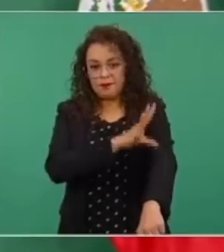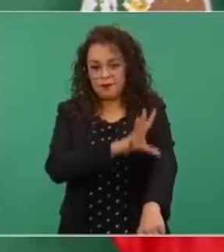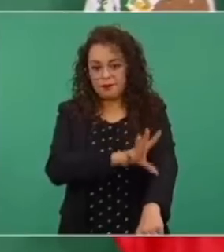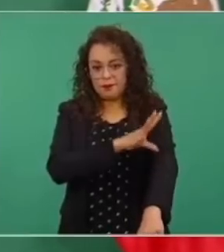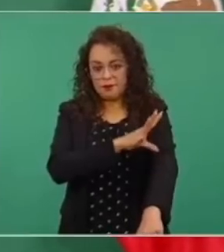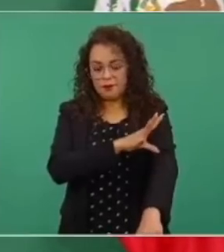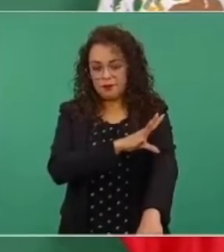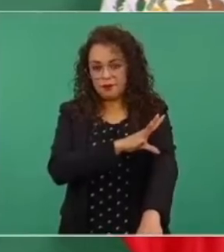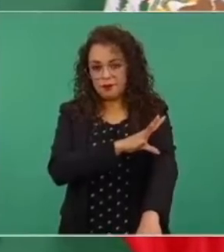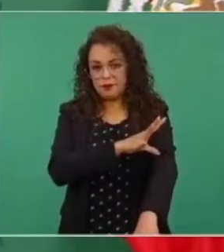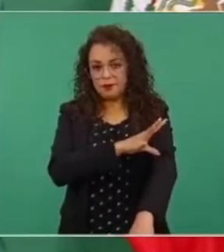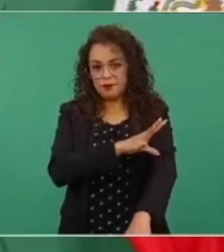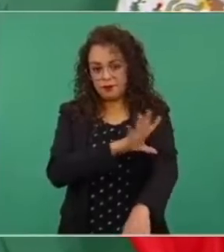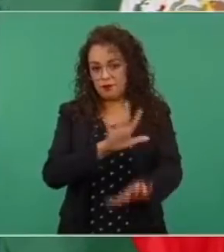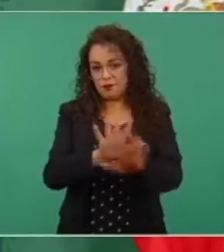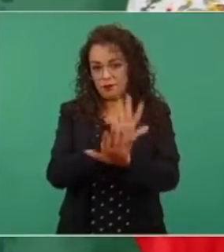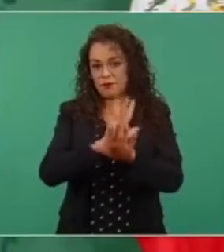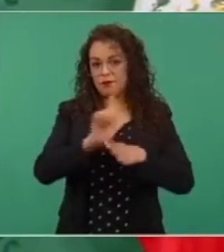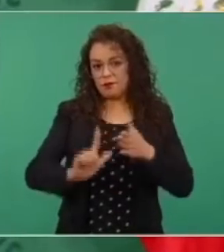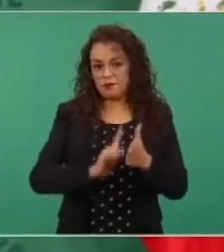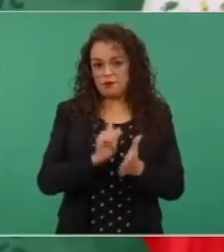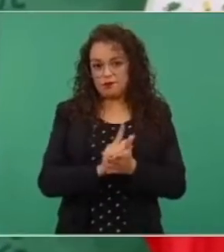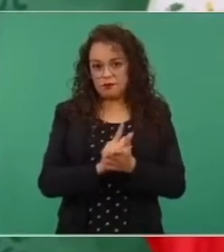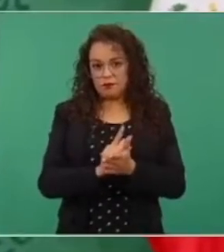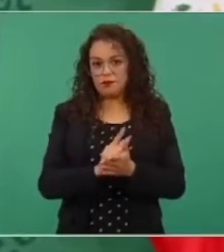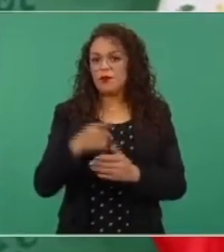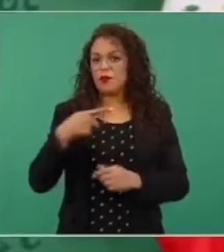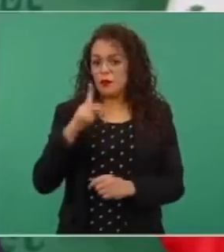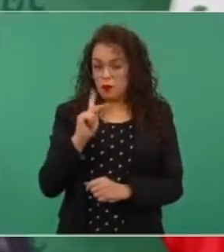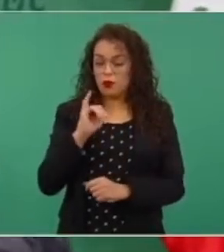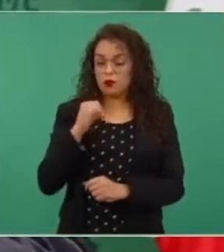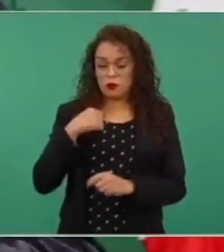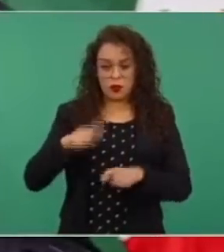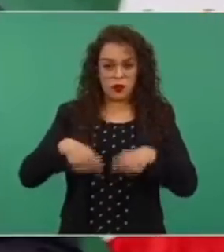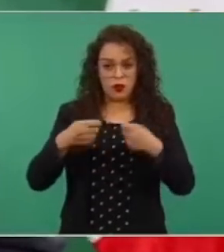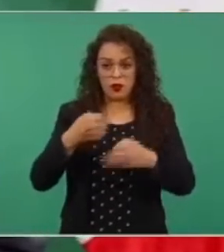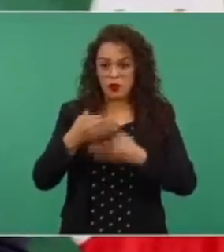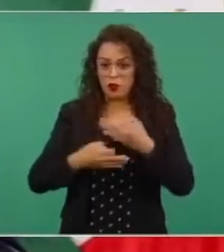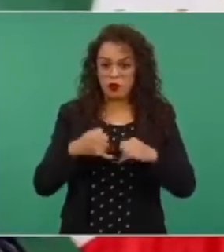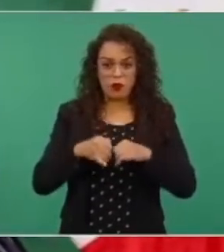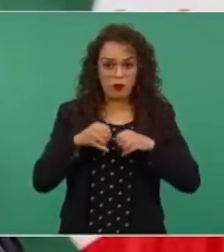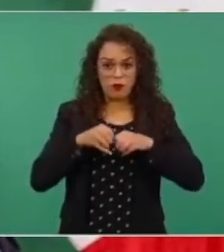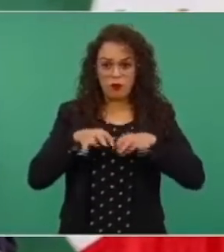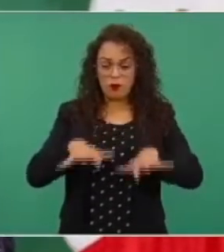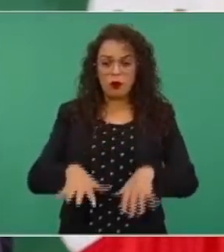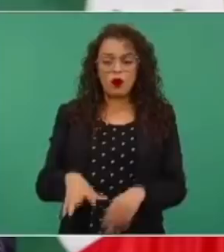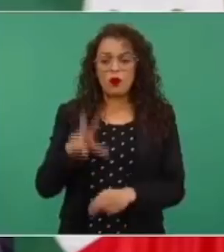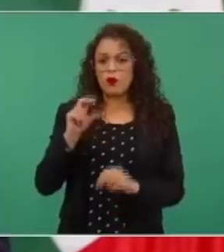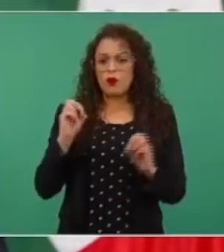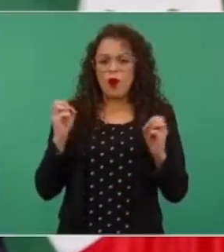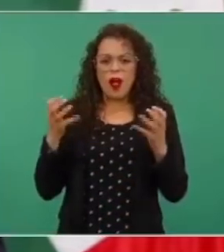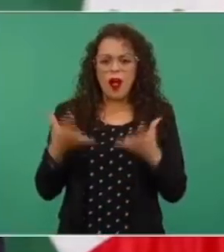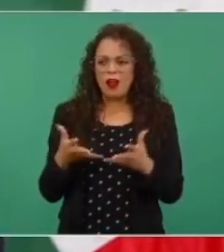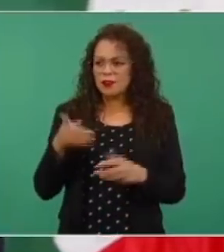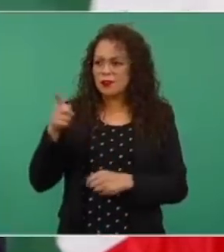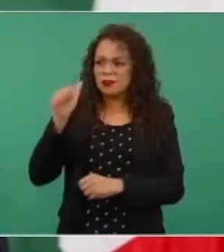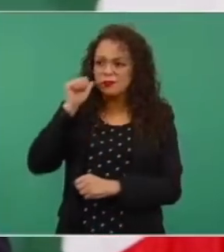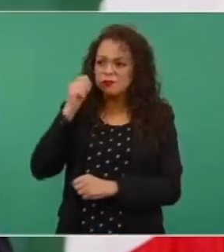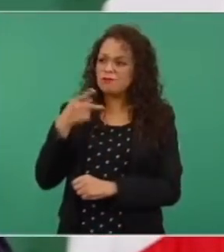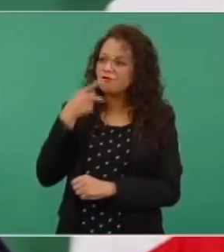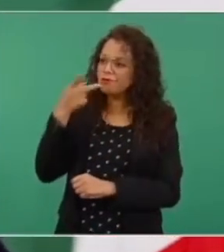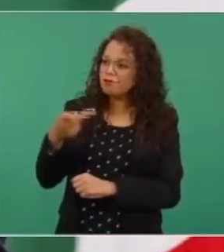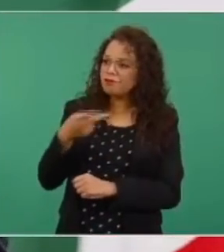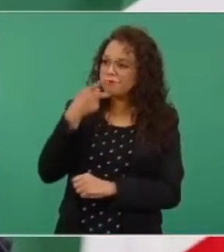informar a todos los mexicanos, aún con las campañas estas. Es una vergüenza que los